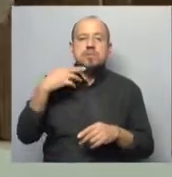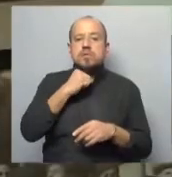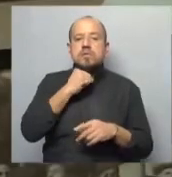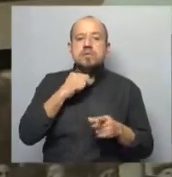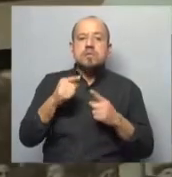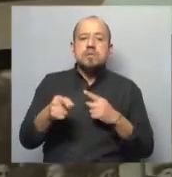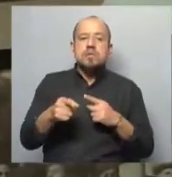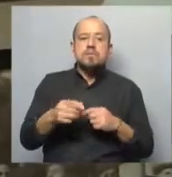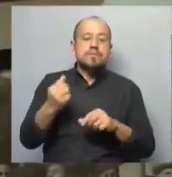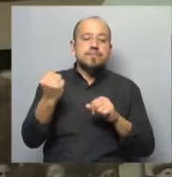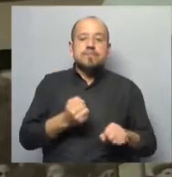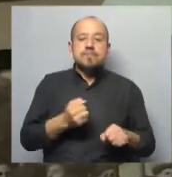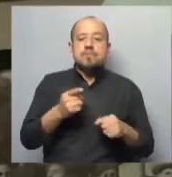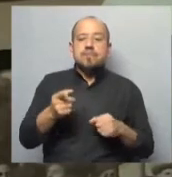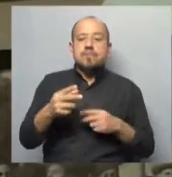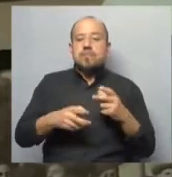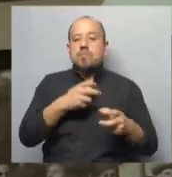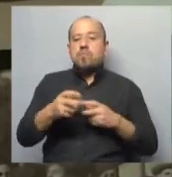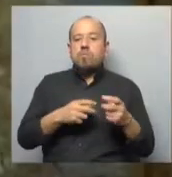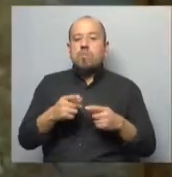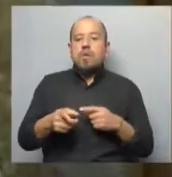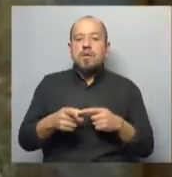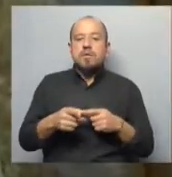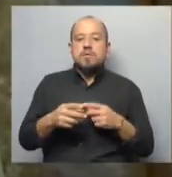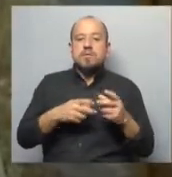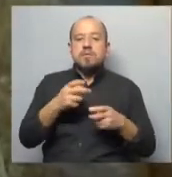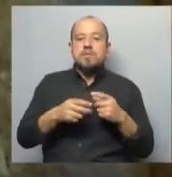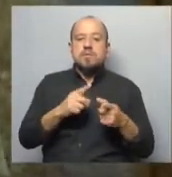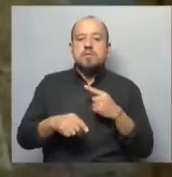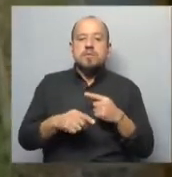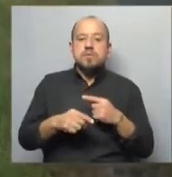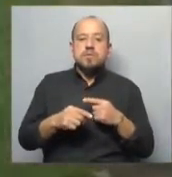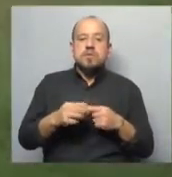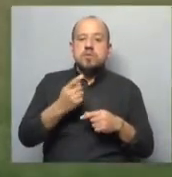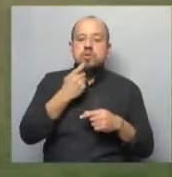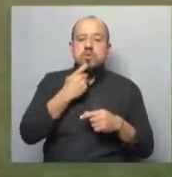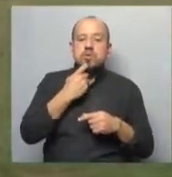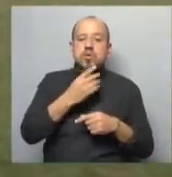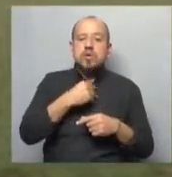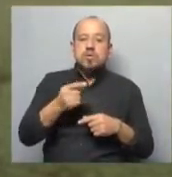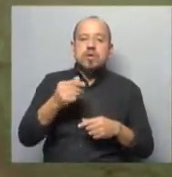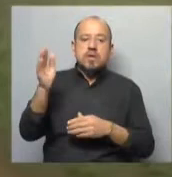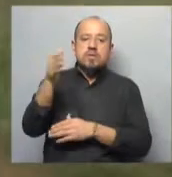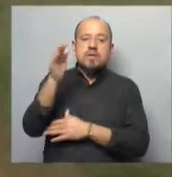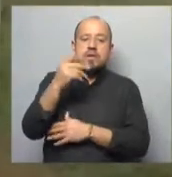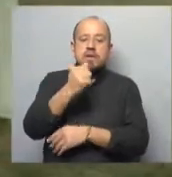fundaron, y pusieron como colores de la camiseta los colores de la bandera de Artigas.